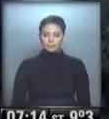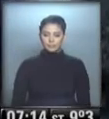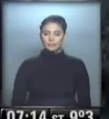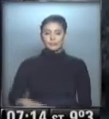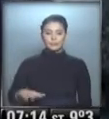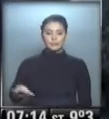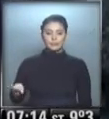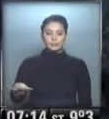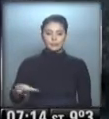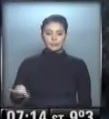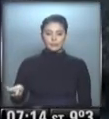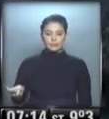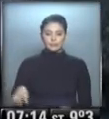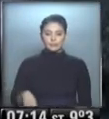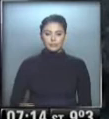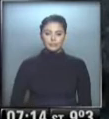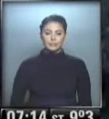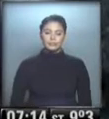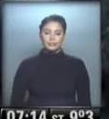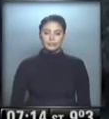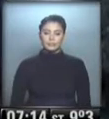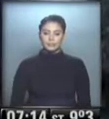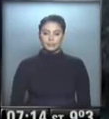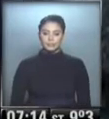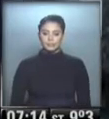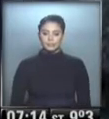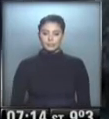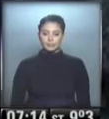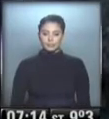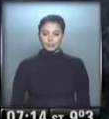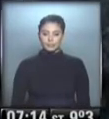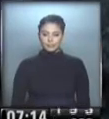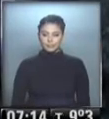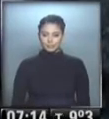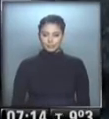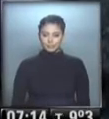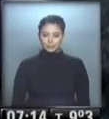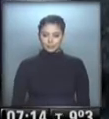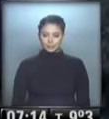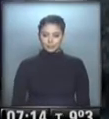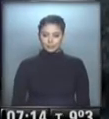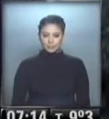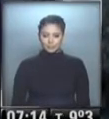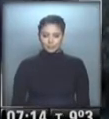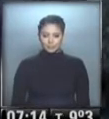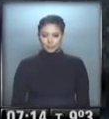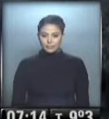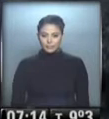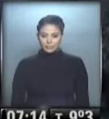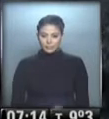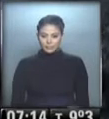representaciones diplomáticas brasileñas entre ellas las de misiones permanentes junto a las naciones unidas